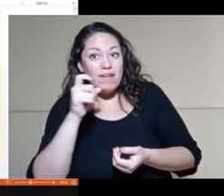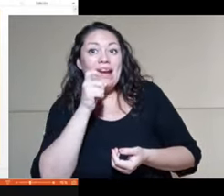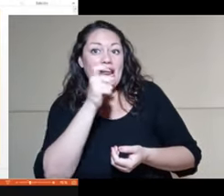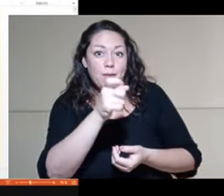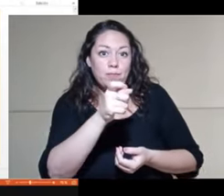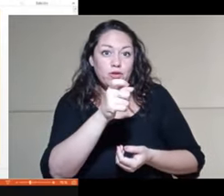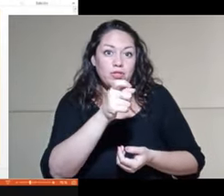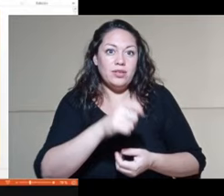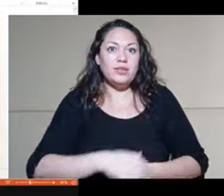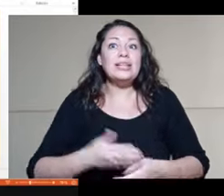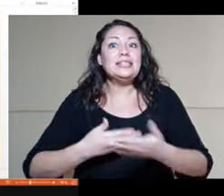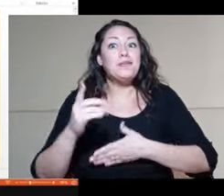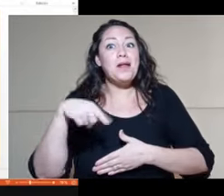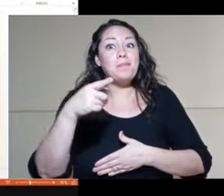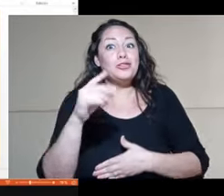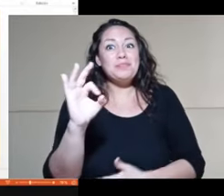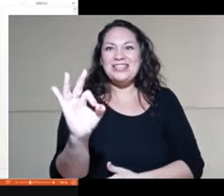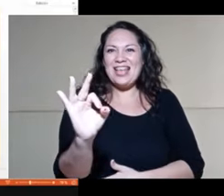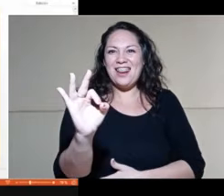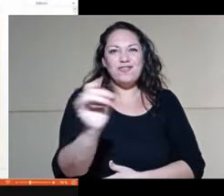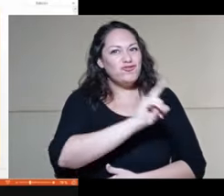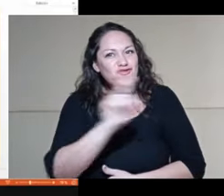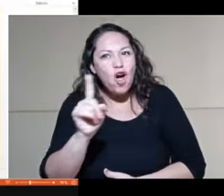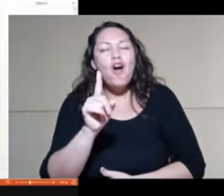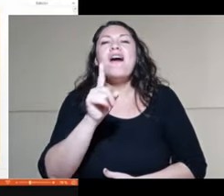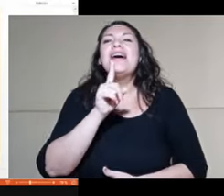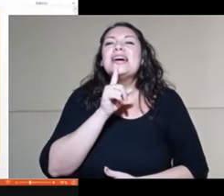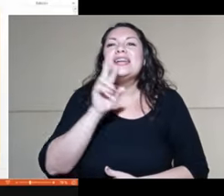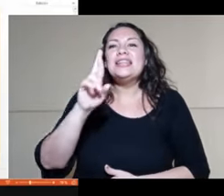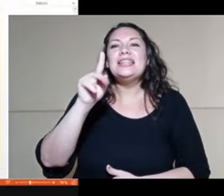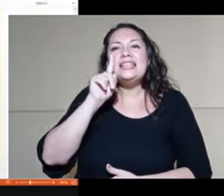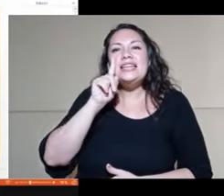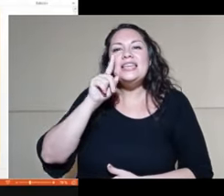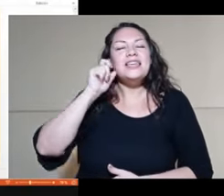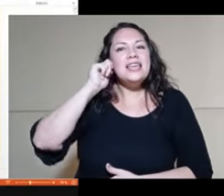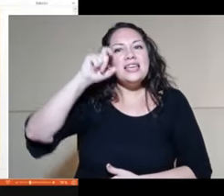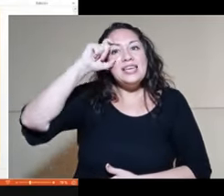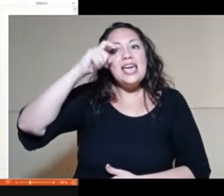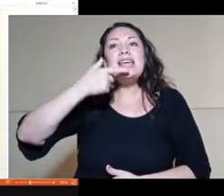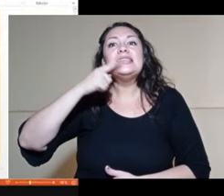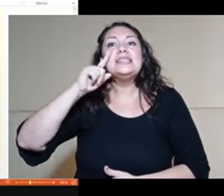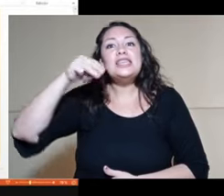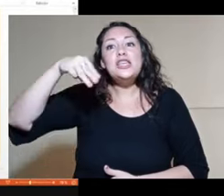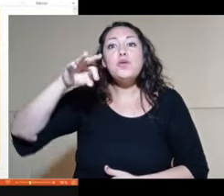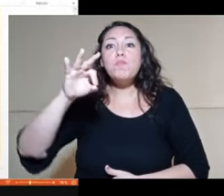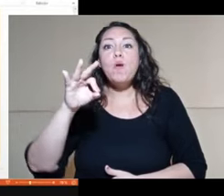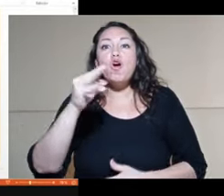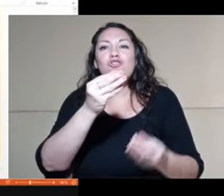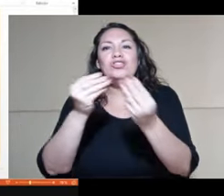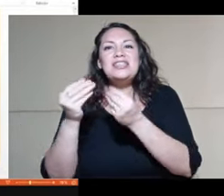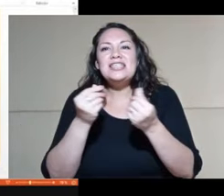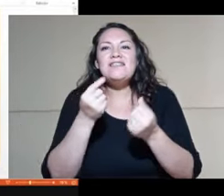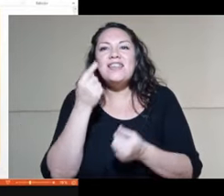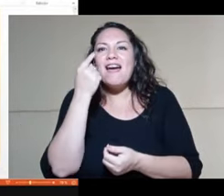El óptico. El segundo par. Rinden la semana que viene, tienen un 0. Es el trigémino. El trigémino es el que nos va a dar la sensibilidad a